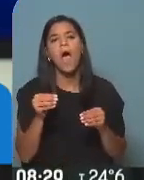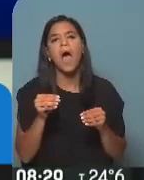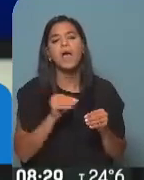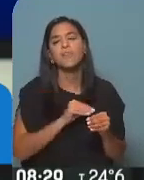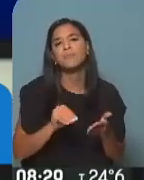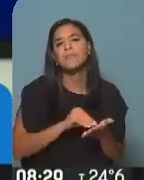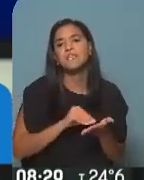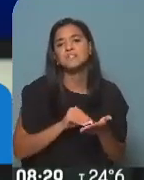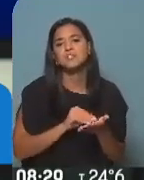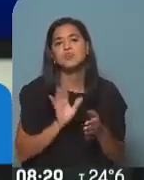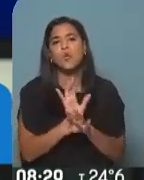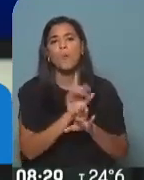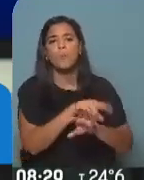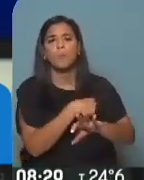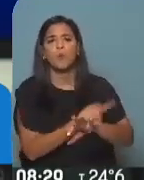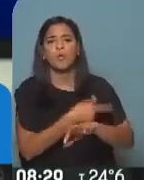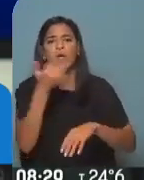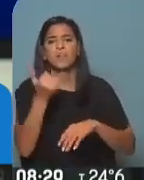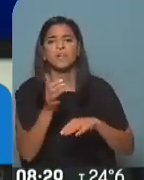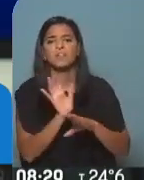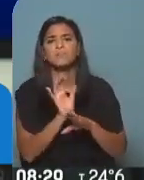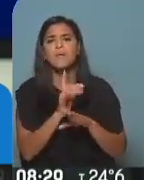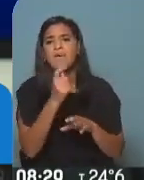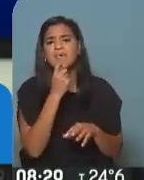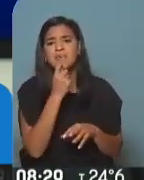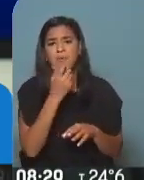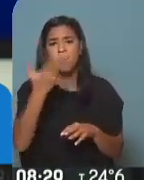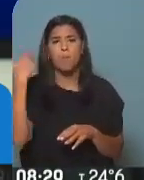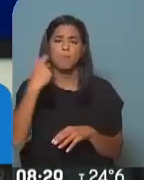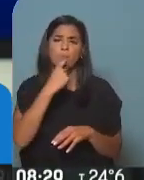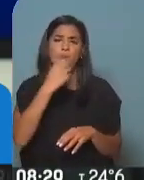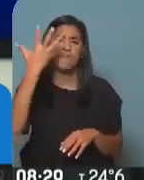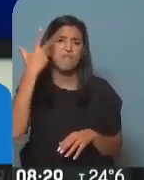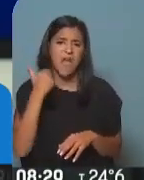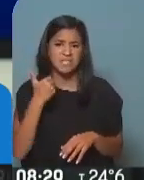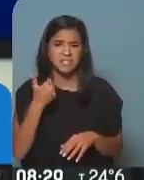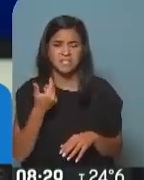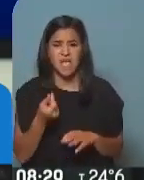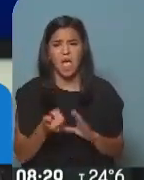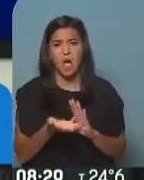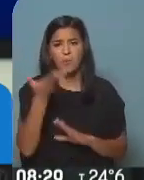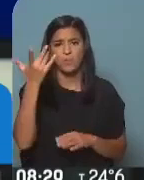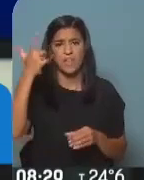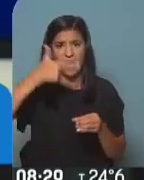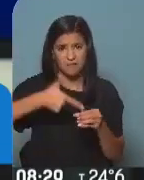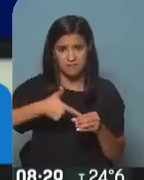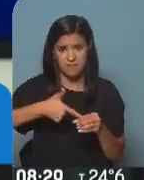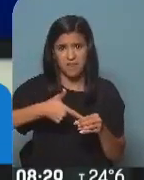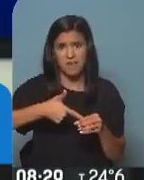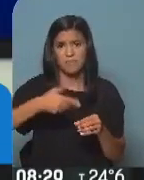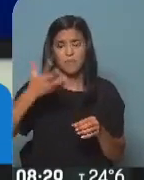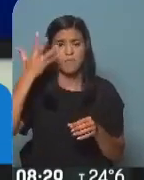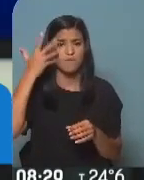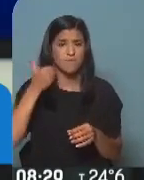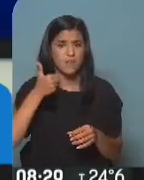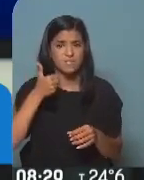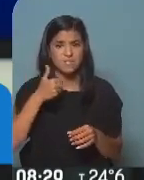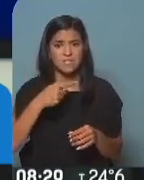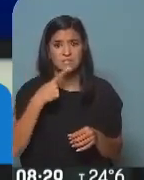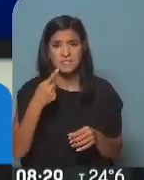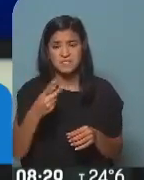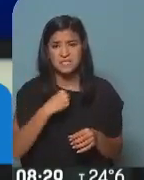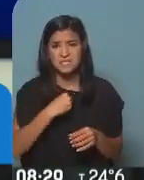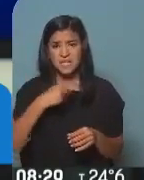fueran todopoderosos. Me refiero a los ejemplos que vienen de Francia, por ejemplo, te aumentan el combustible y el francés que se siente